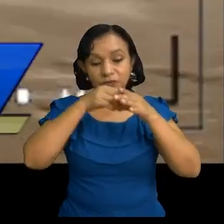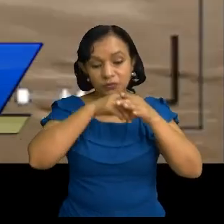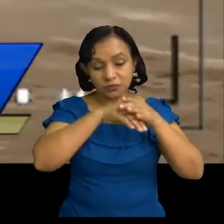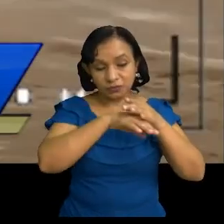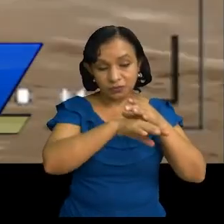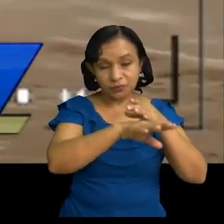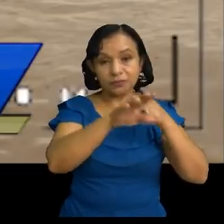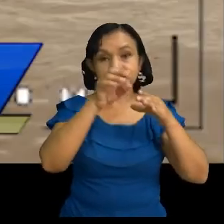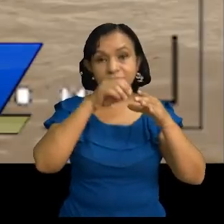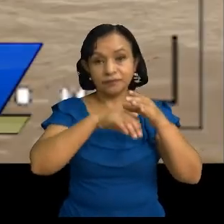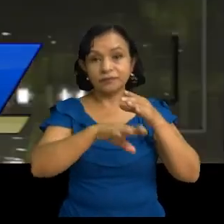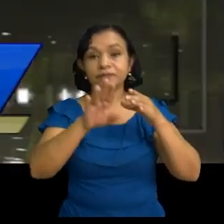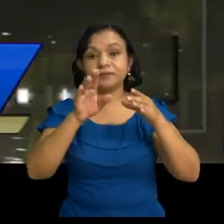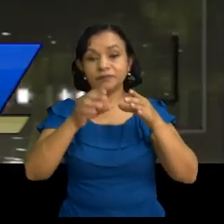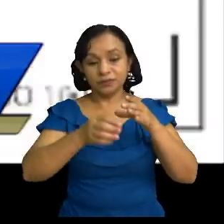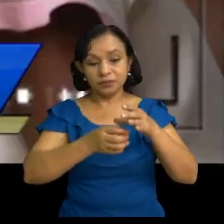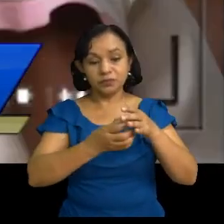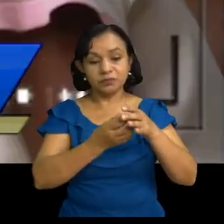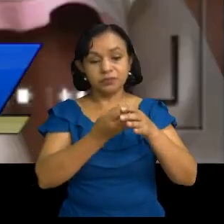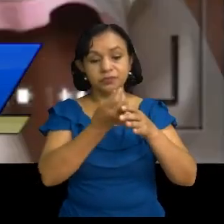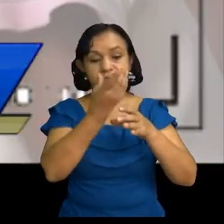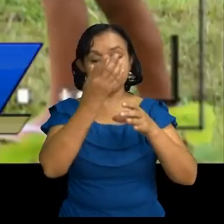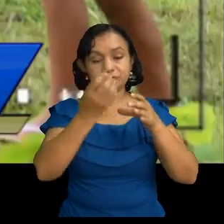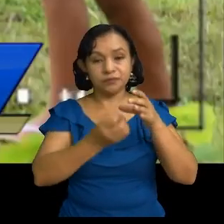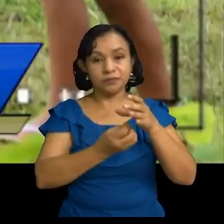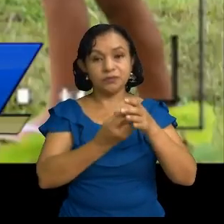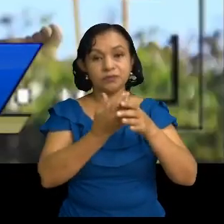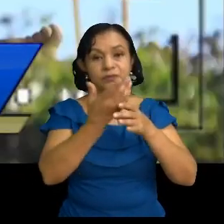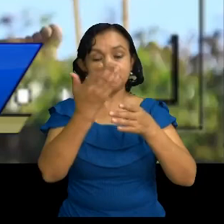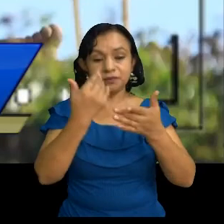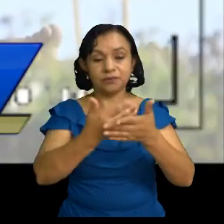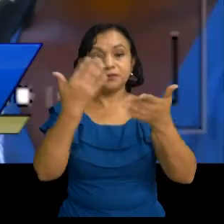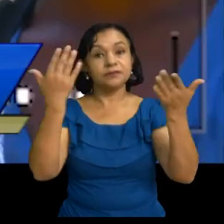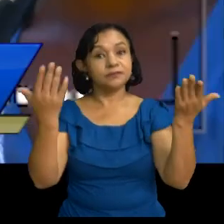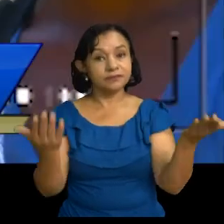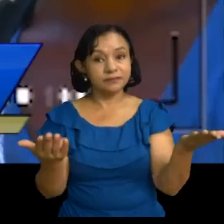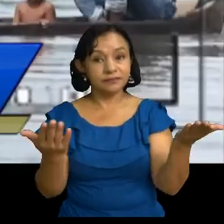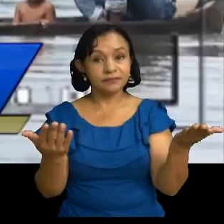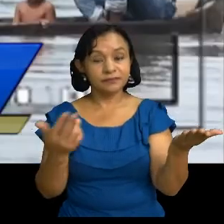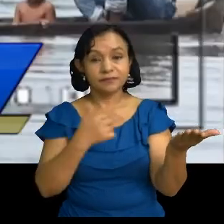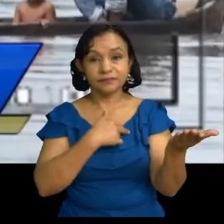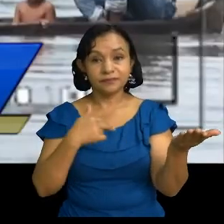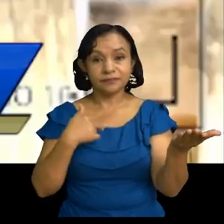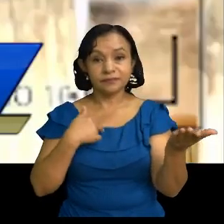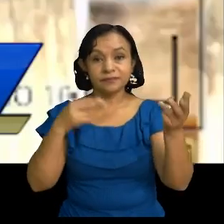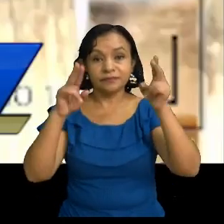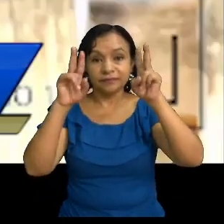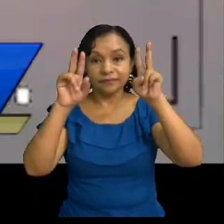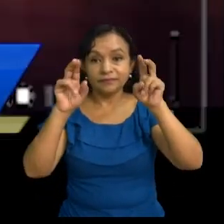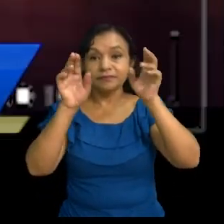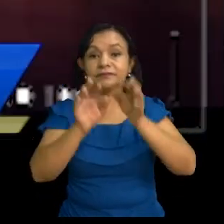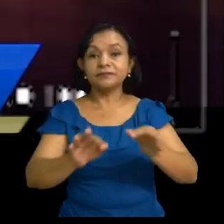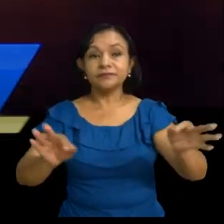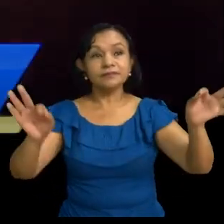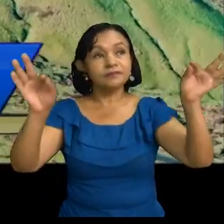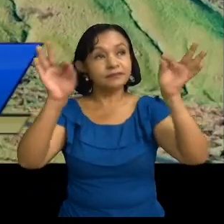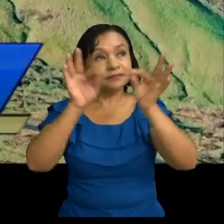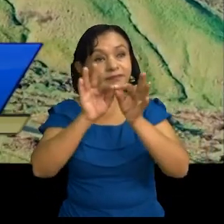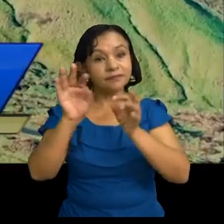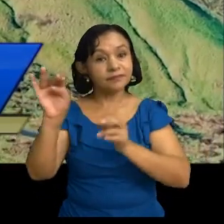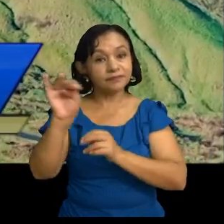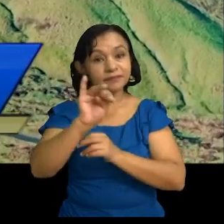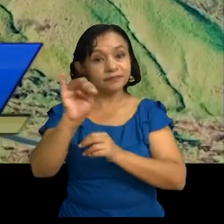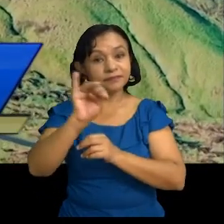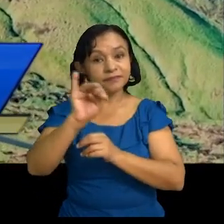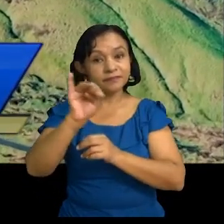donde se se libera verdad es esa temperatura entonces son temas muy importantes porque el miércoles